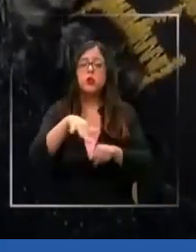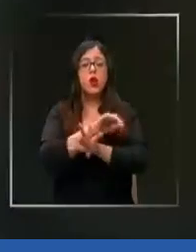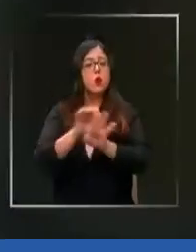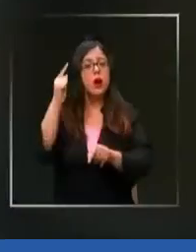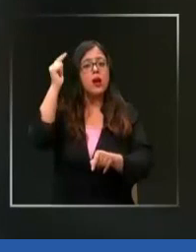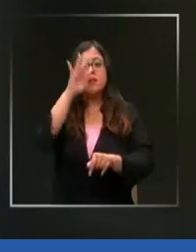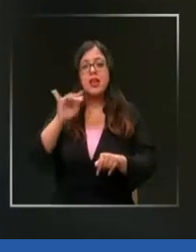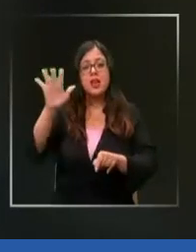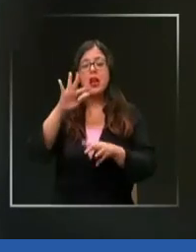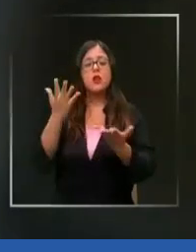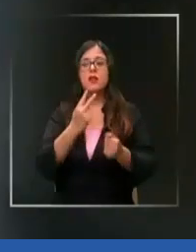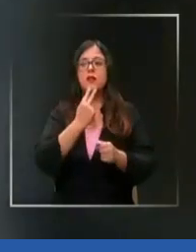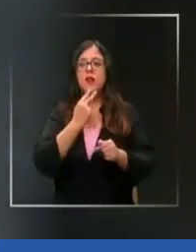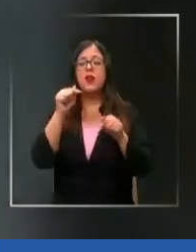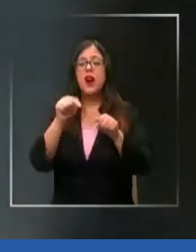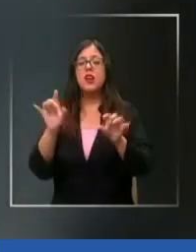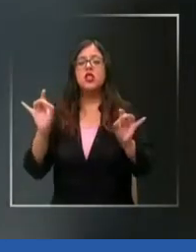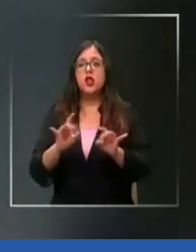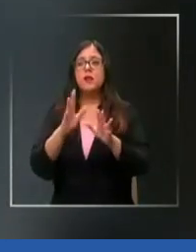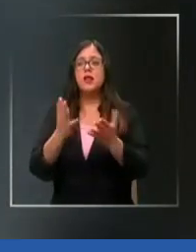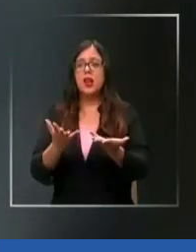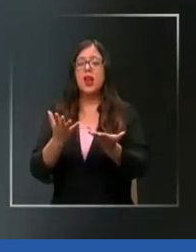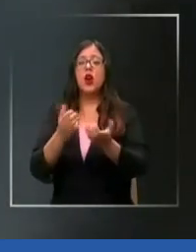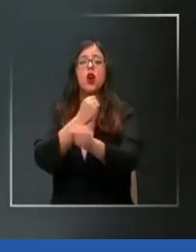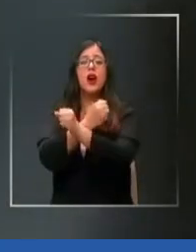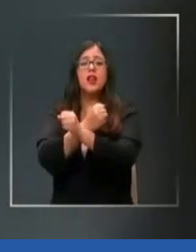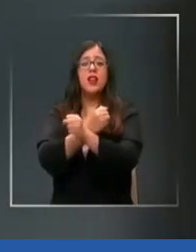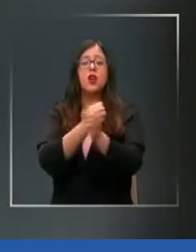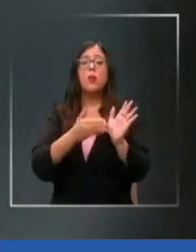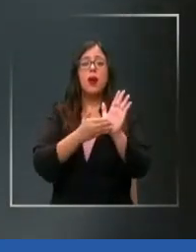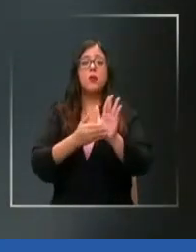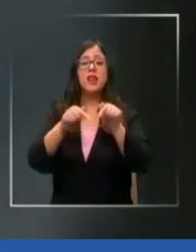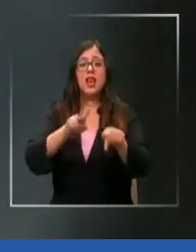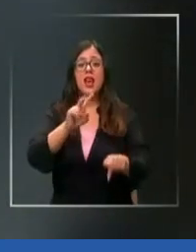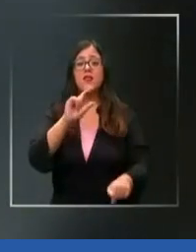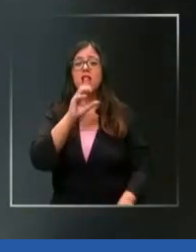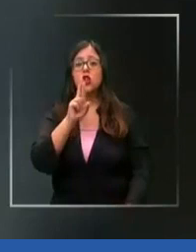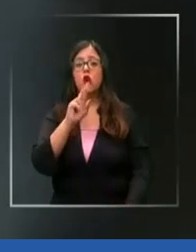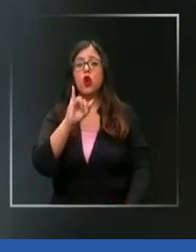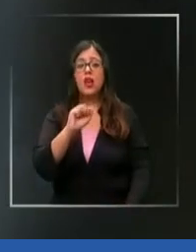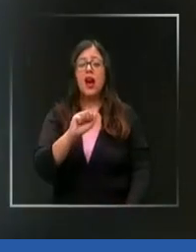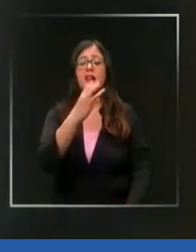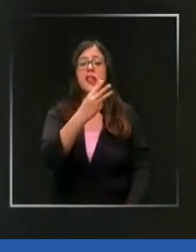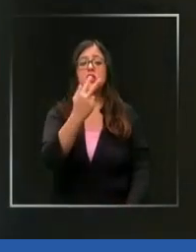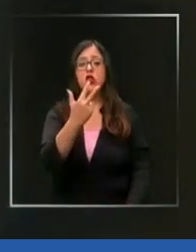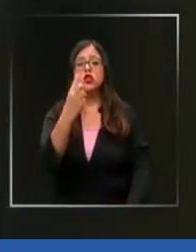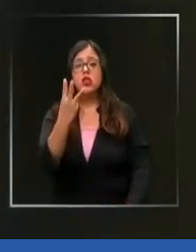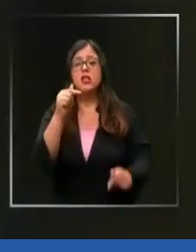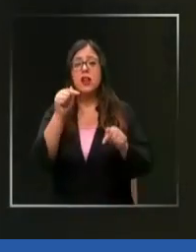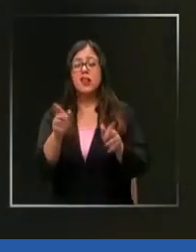vivir. Acá con carabineros para ratificar que el registro civil aquí en Victoria 383 efectivamente está